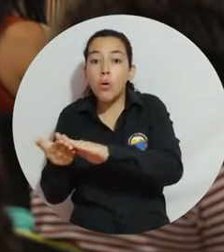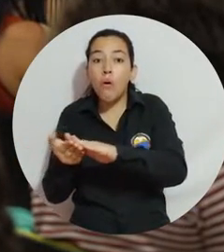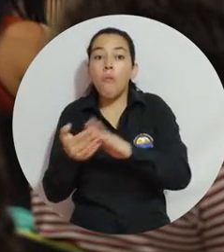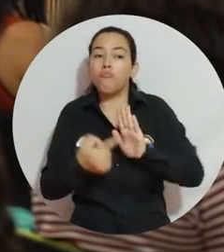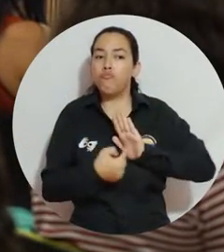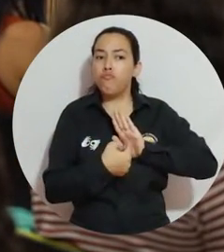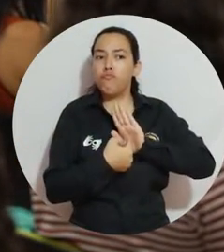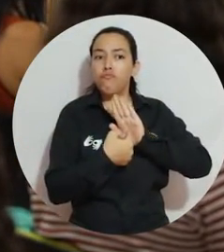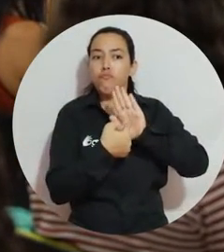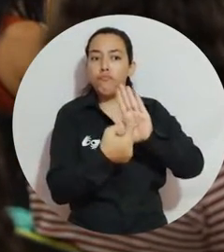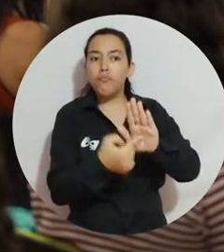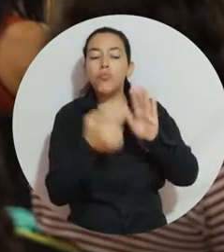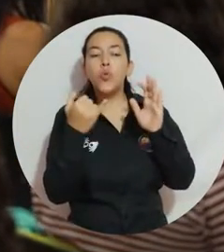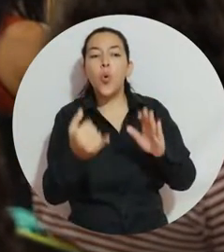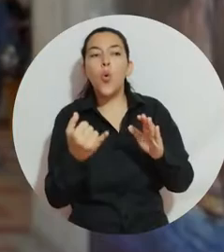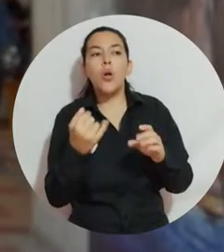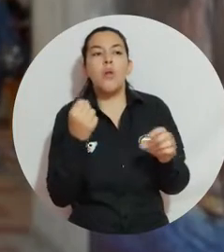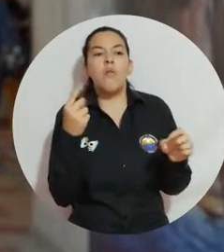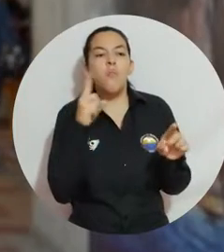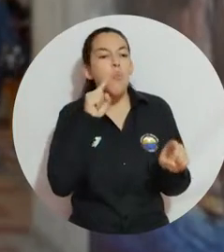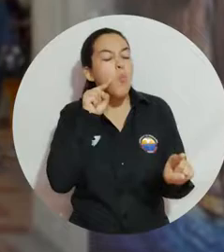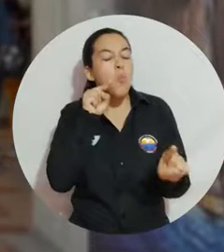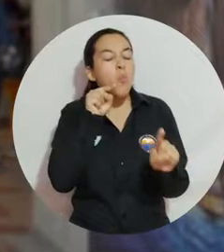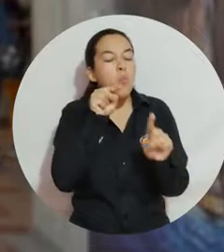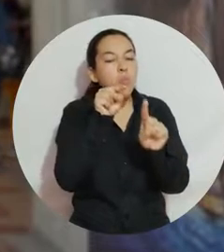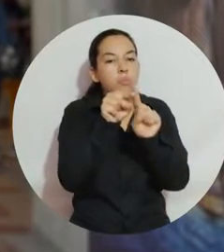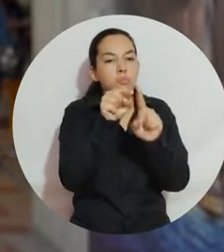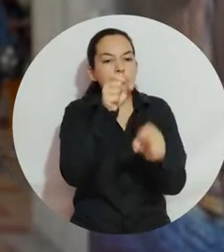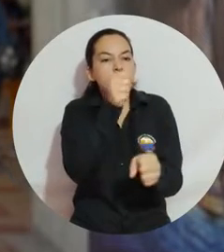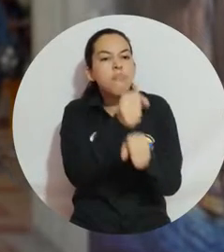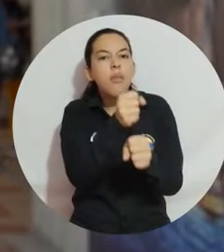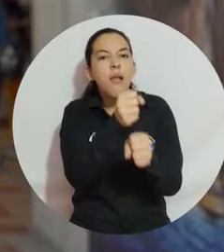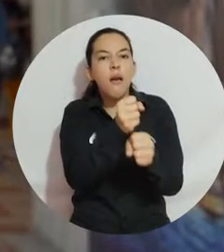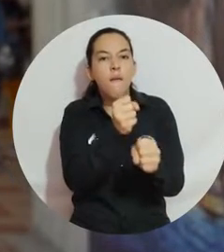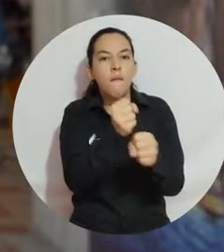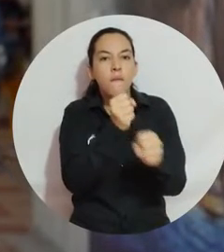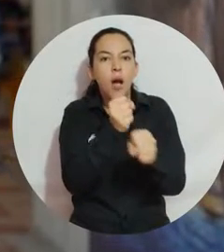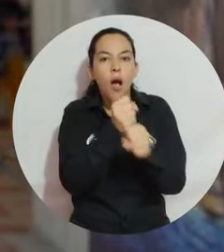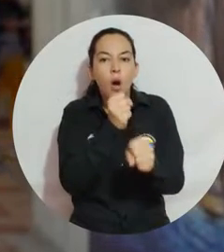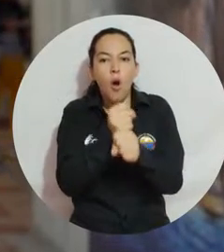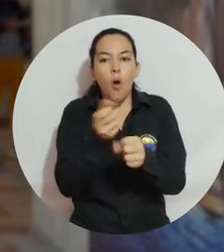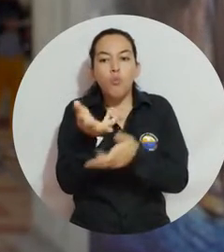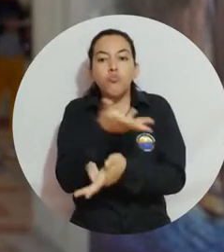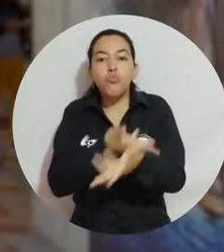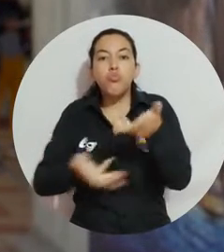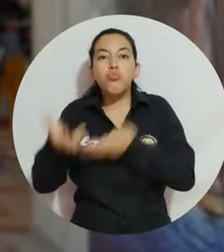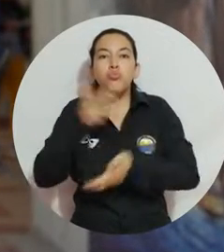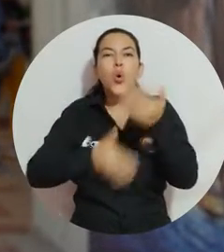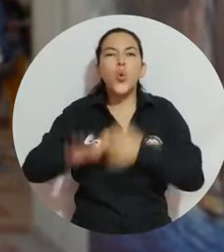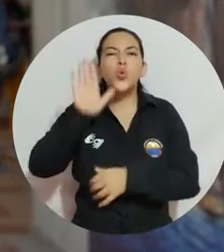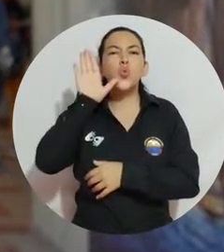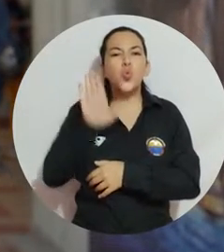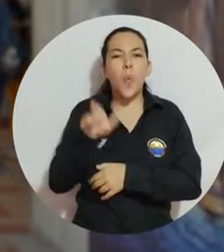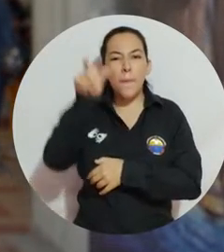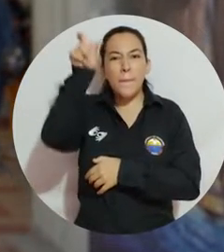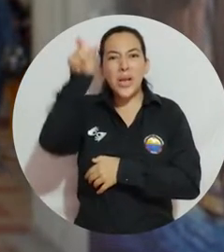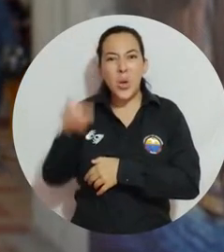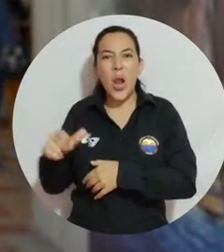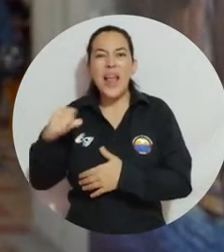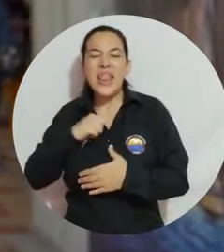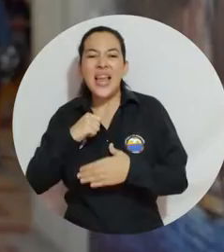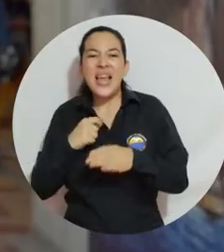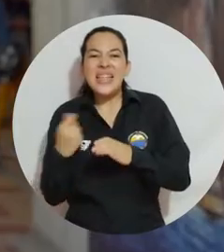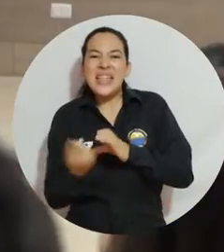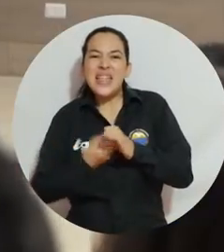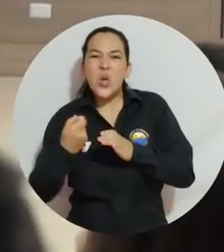pero allí se mencionó un poco mi trabajo que se ha venido realizando con pacientes con anemia de